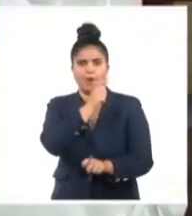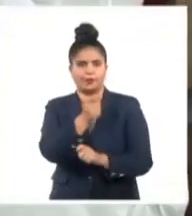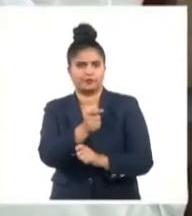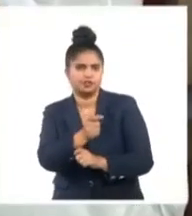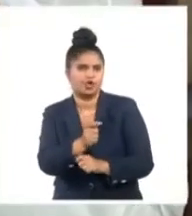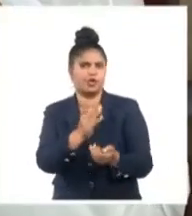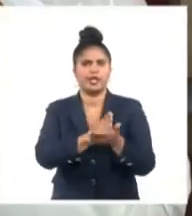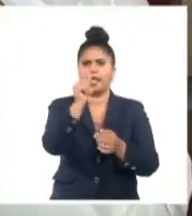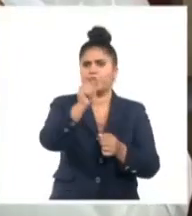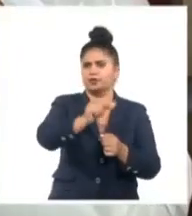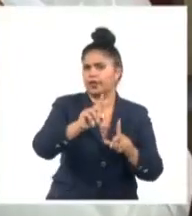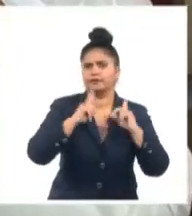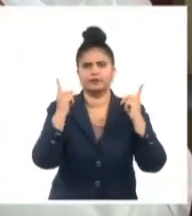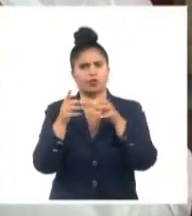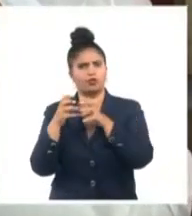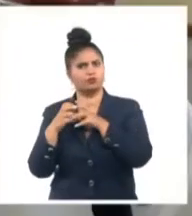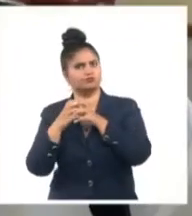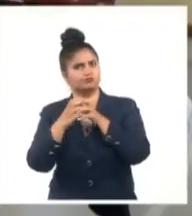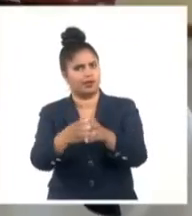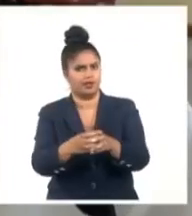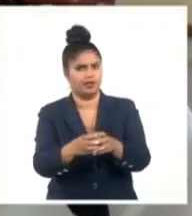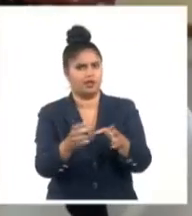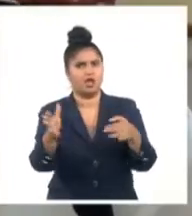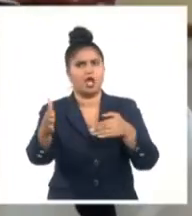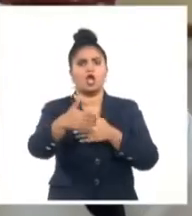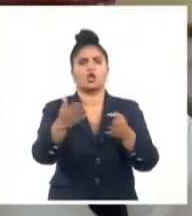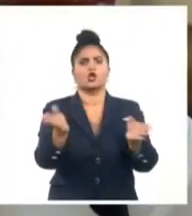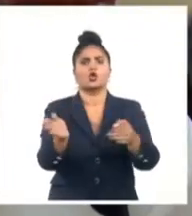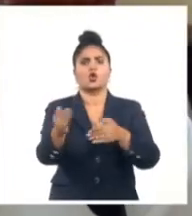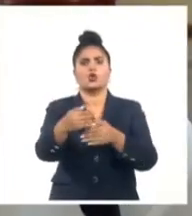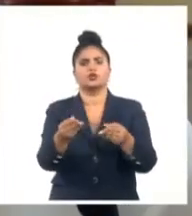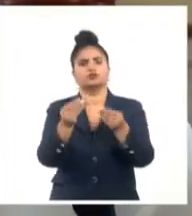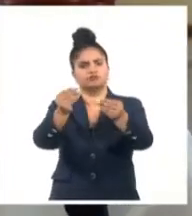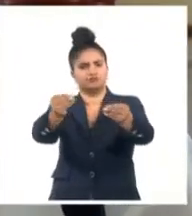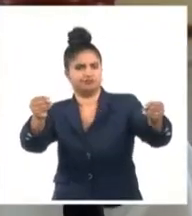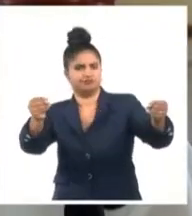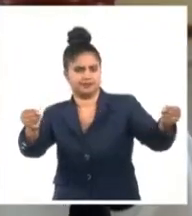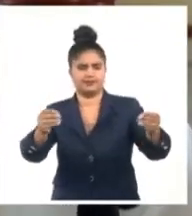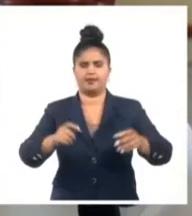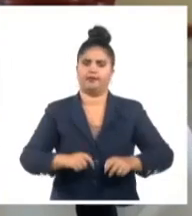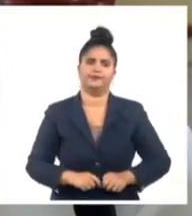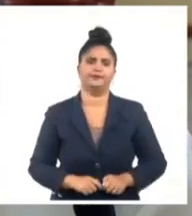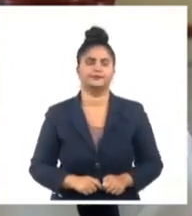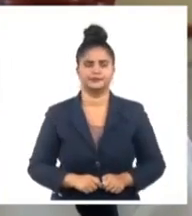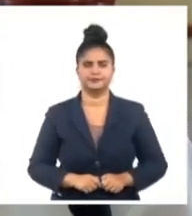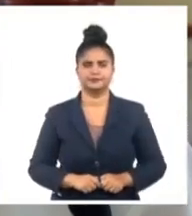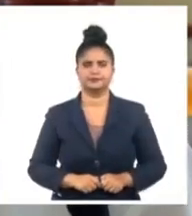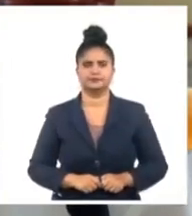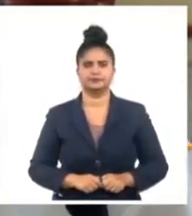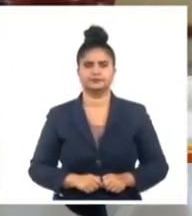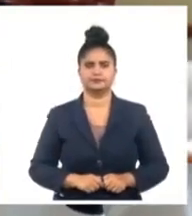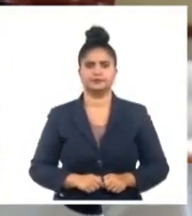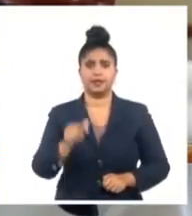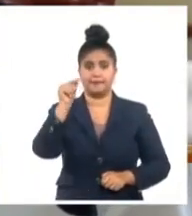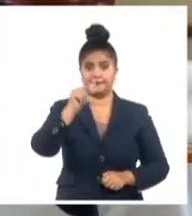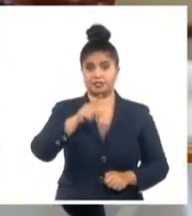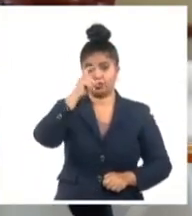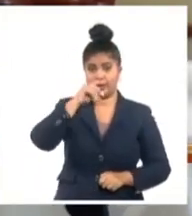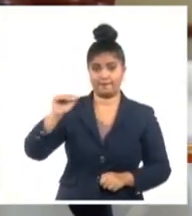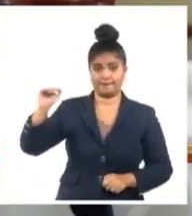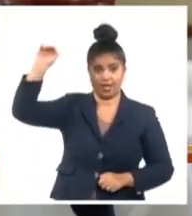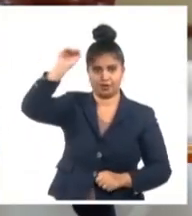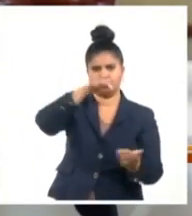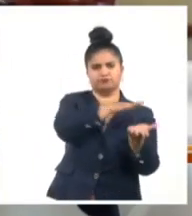llegó la sencillez de un donativo. De personas mayores hacia personas mayores frágiles que